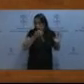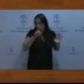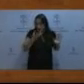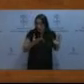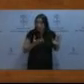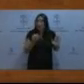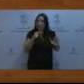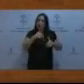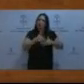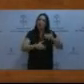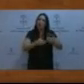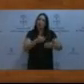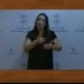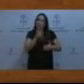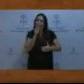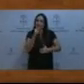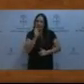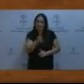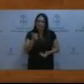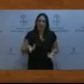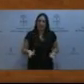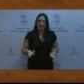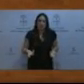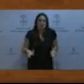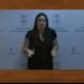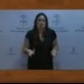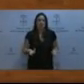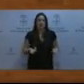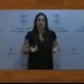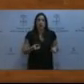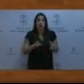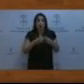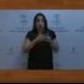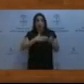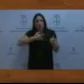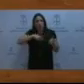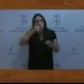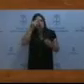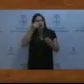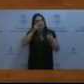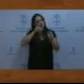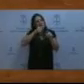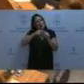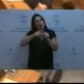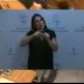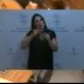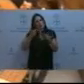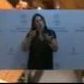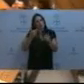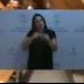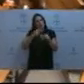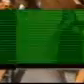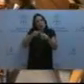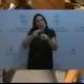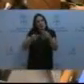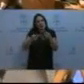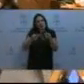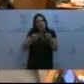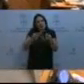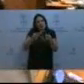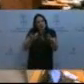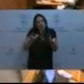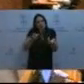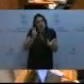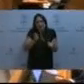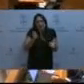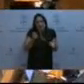judicializar este proceso. En nuestro grupo entendemos que hay cuestiones políticas que no se deben judicializar, más aún si